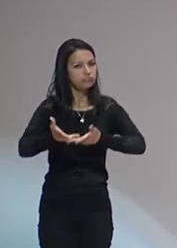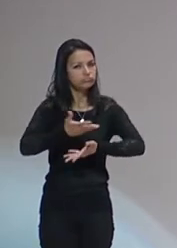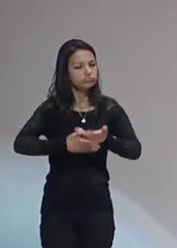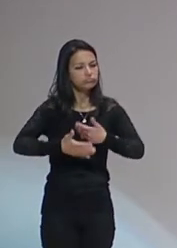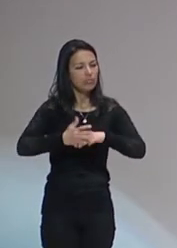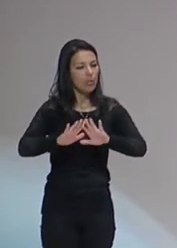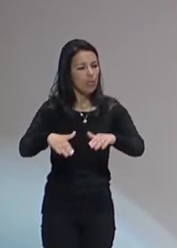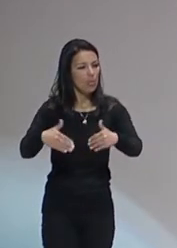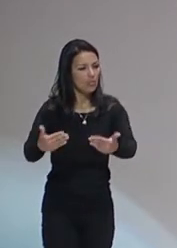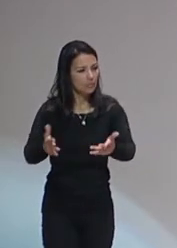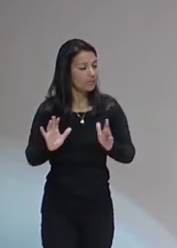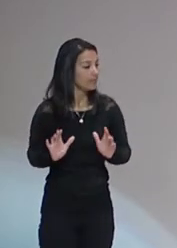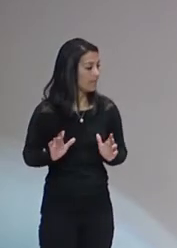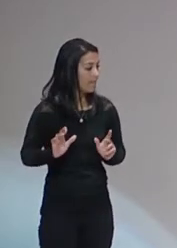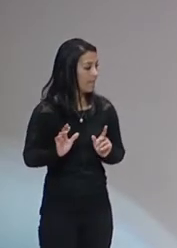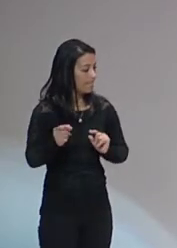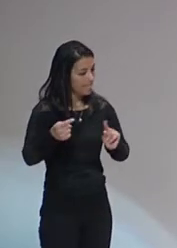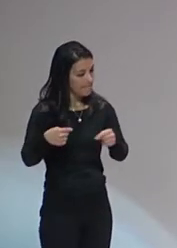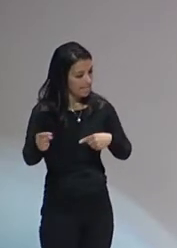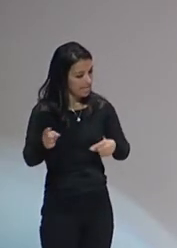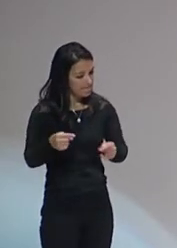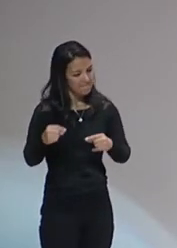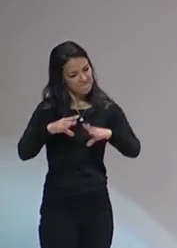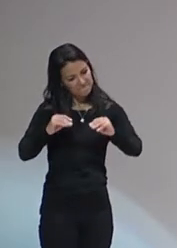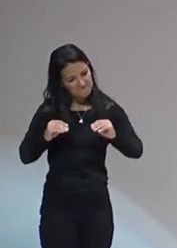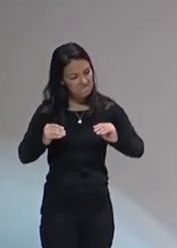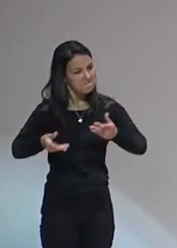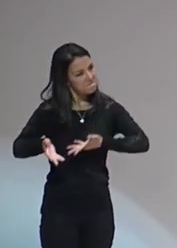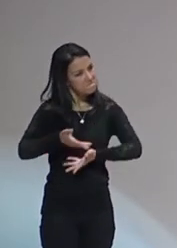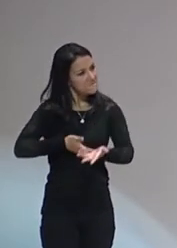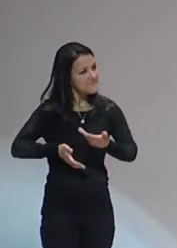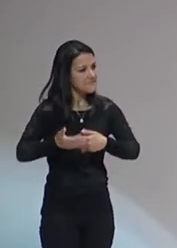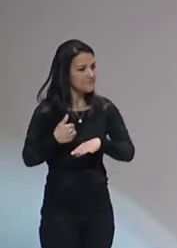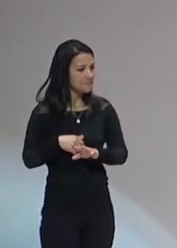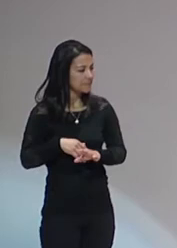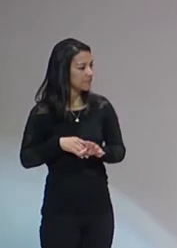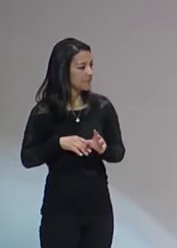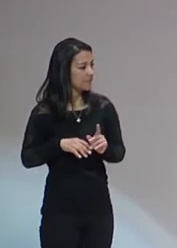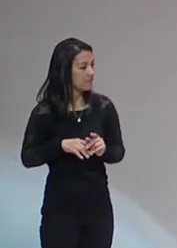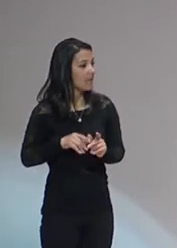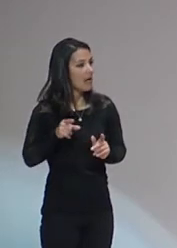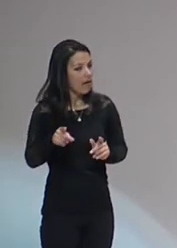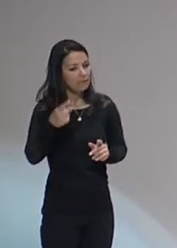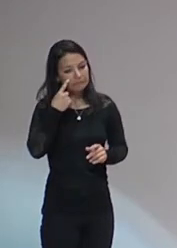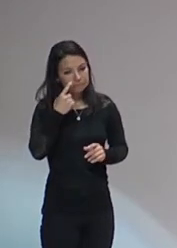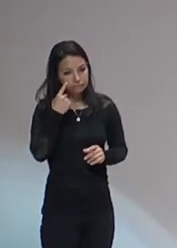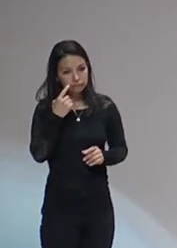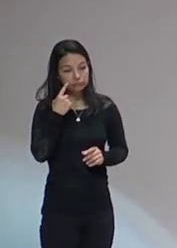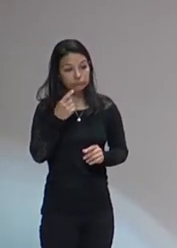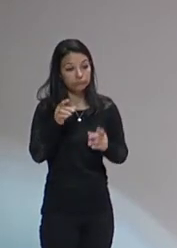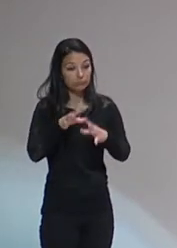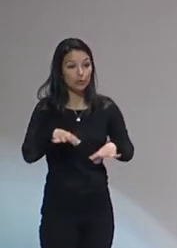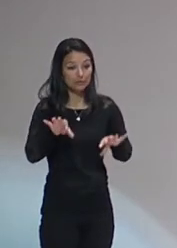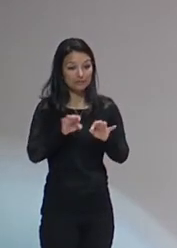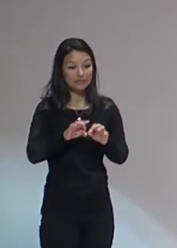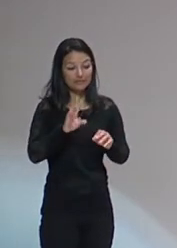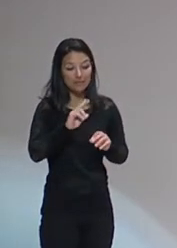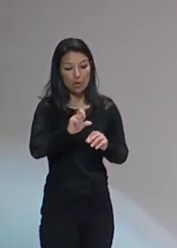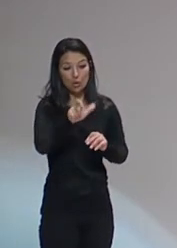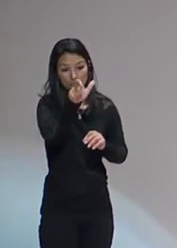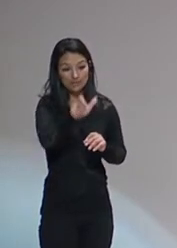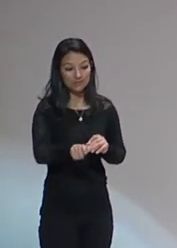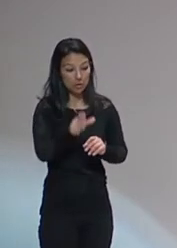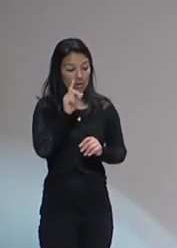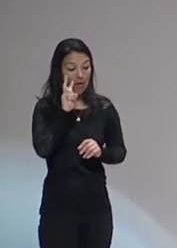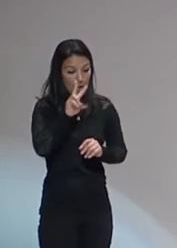en una conversación en que hay que tener en cuenta al otro. Volvemos al tema del